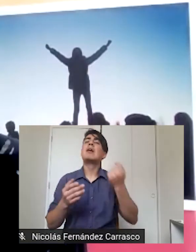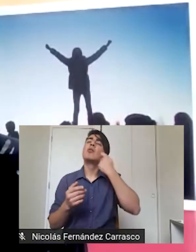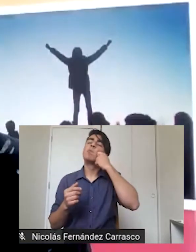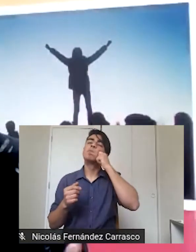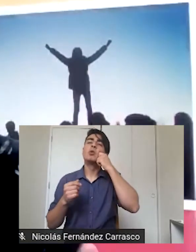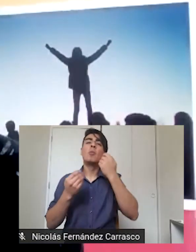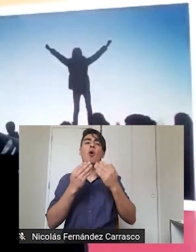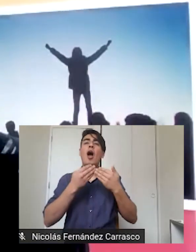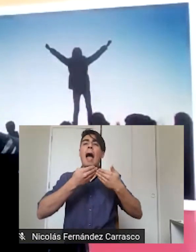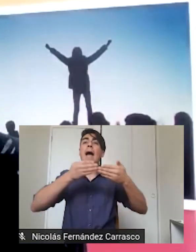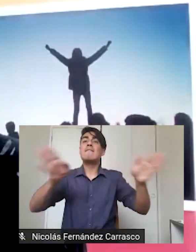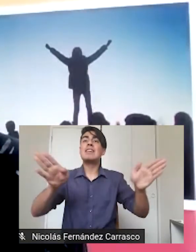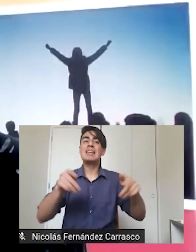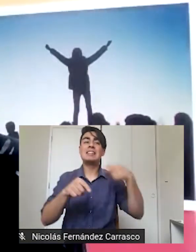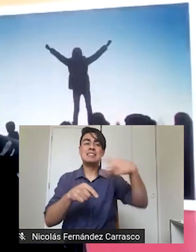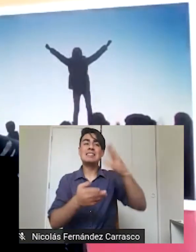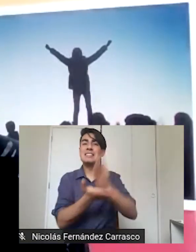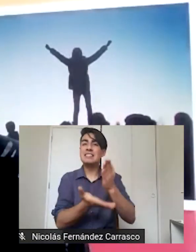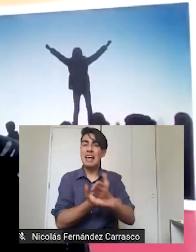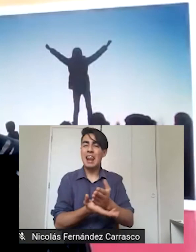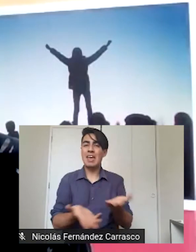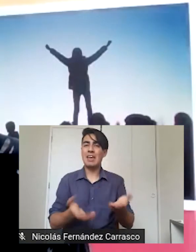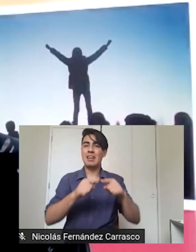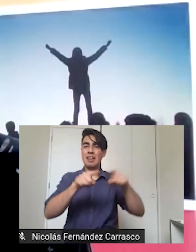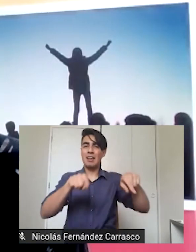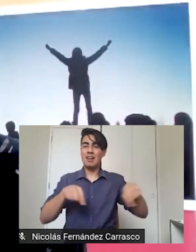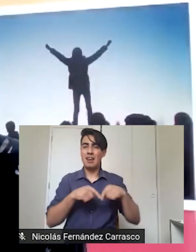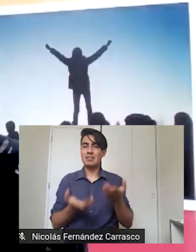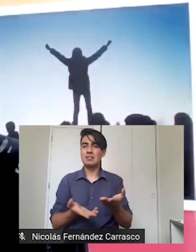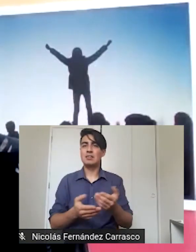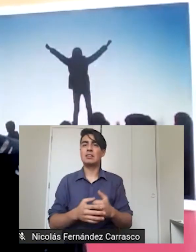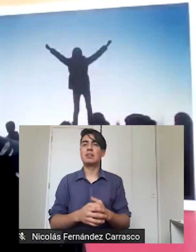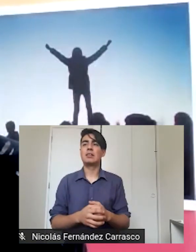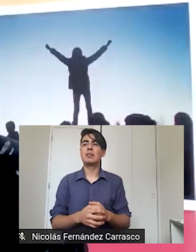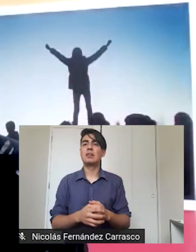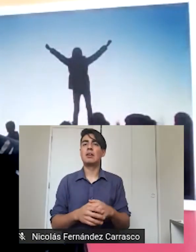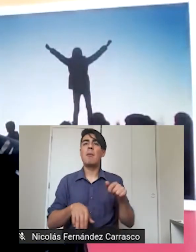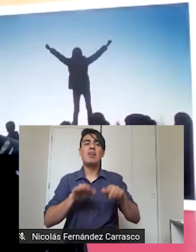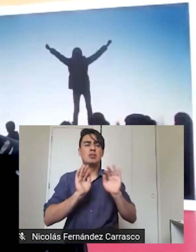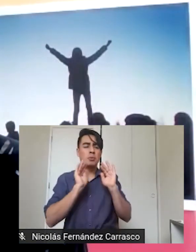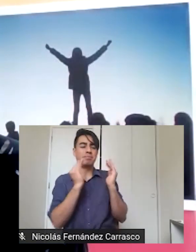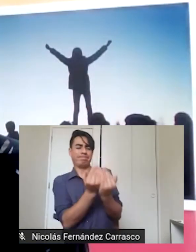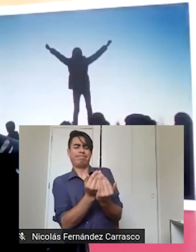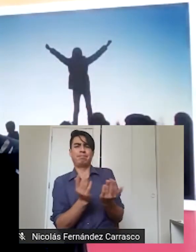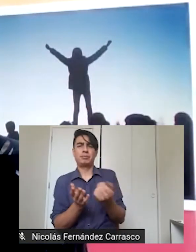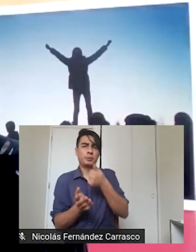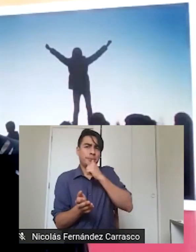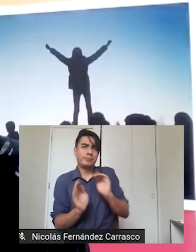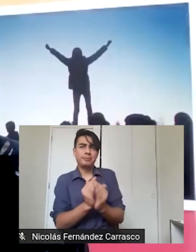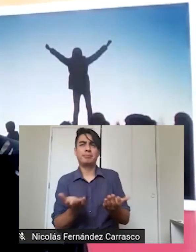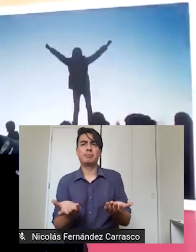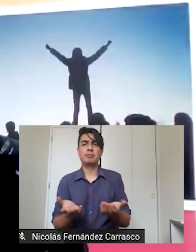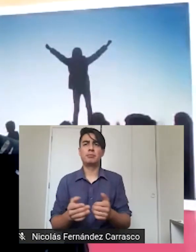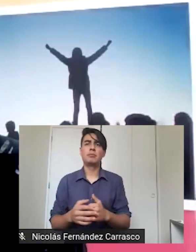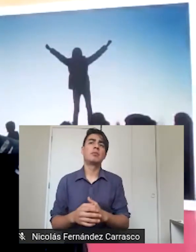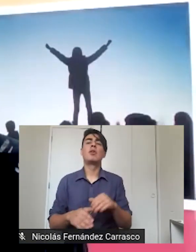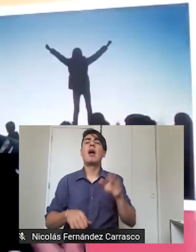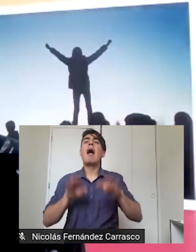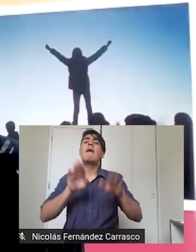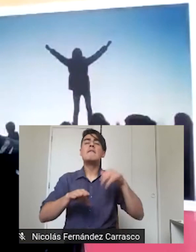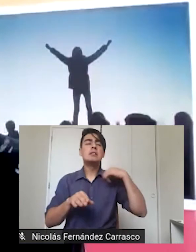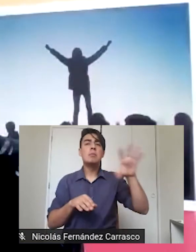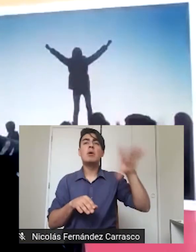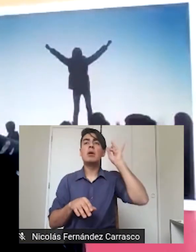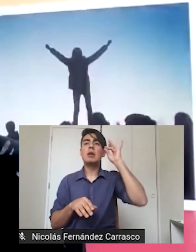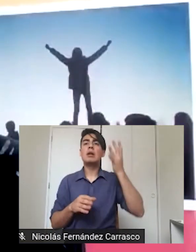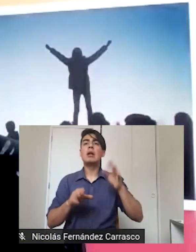hemos encontrado o descubierto que ellos creen que es más peligroso de lo que es, porque es un